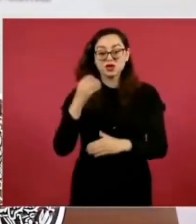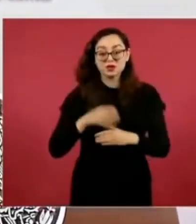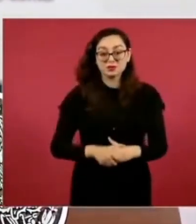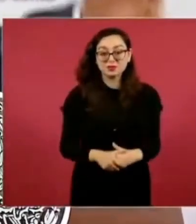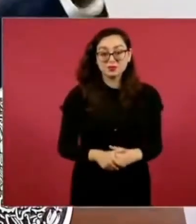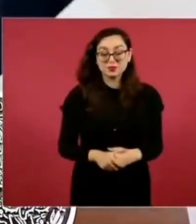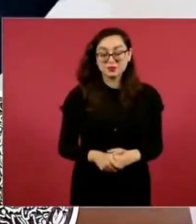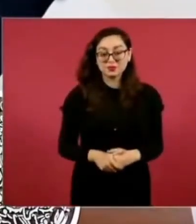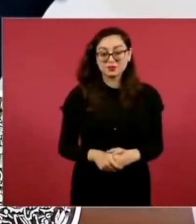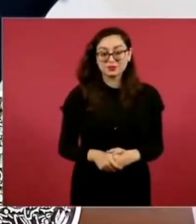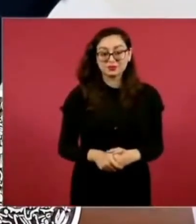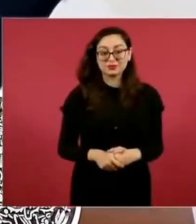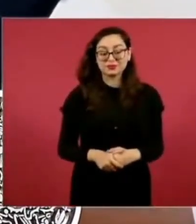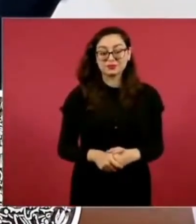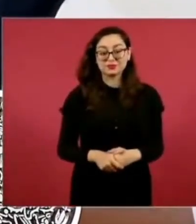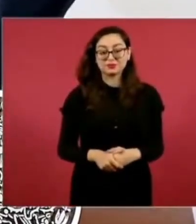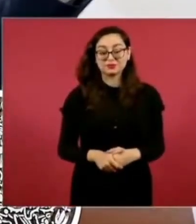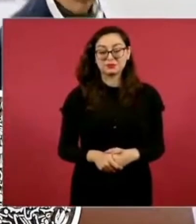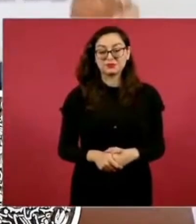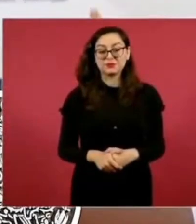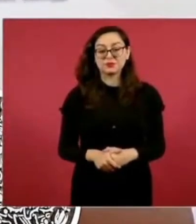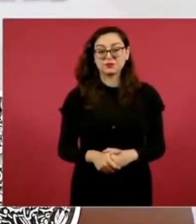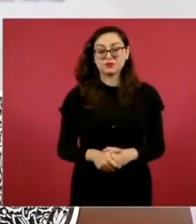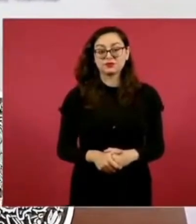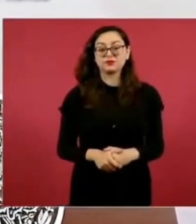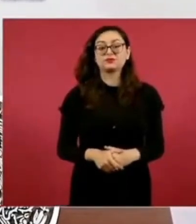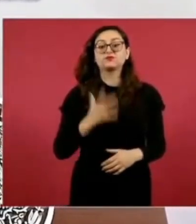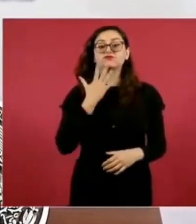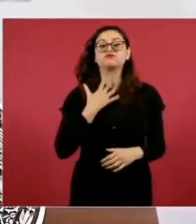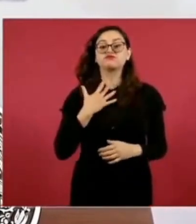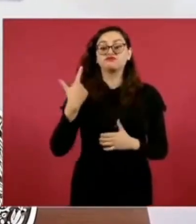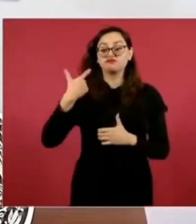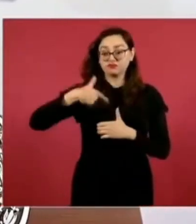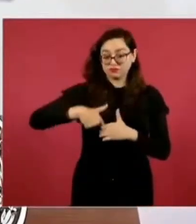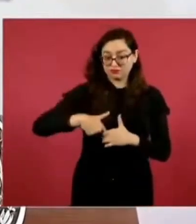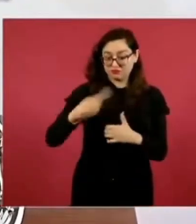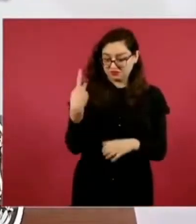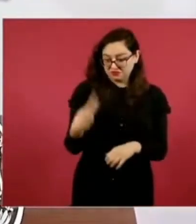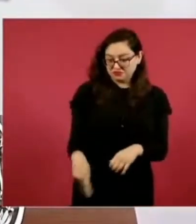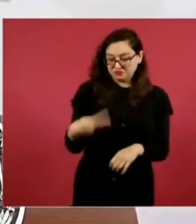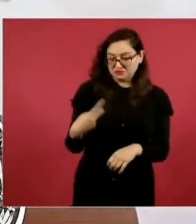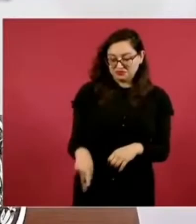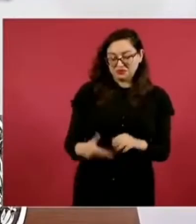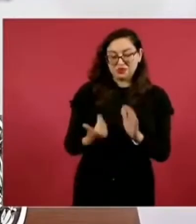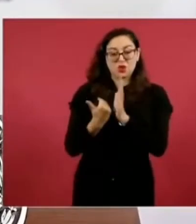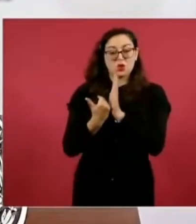Aumentamos nuestra capacidad de producción de combustible,